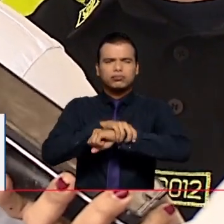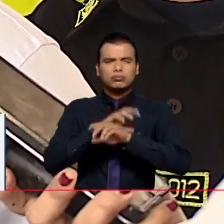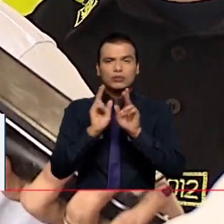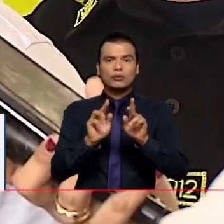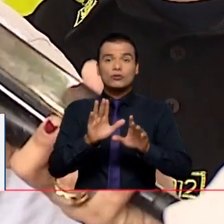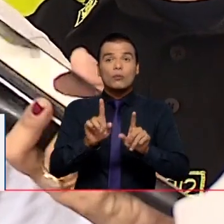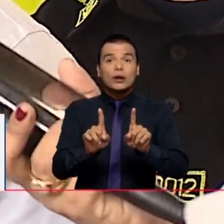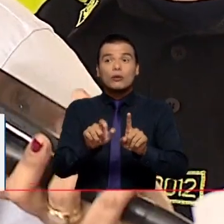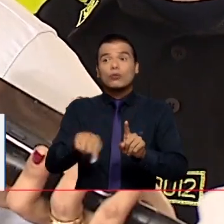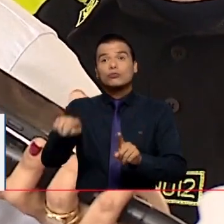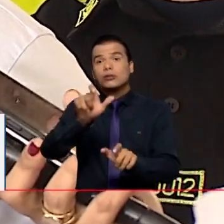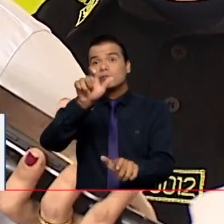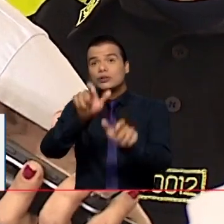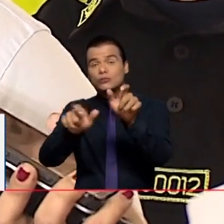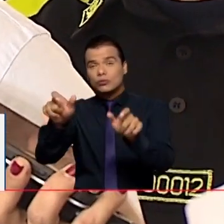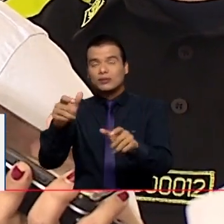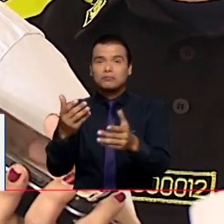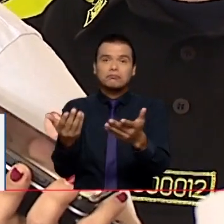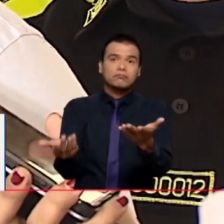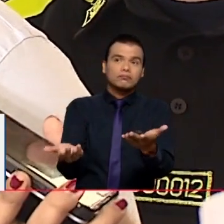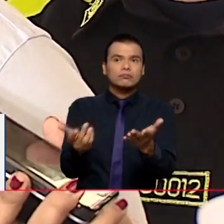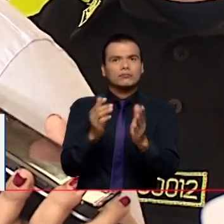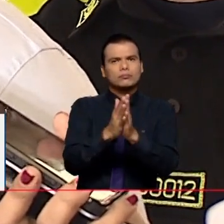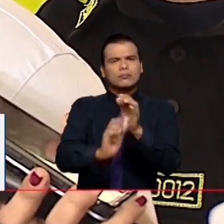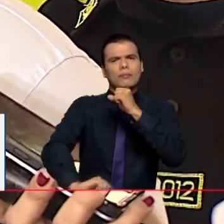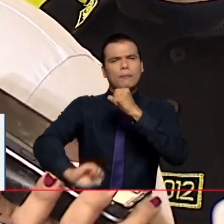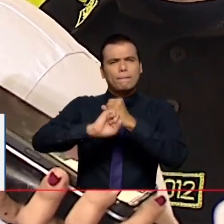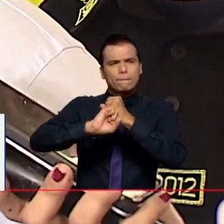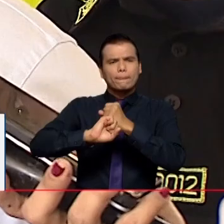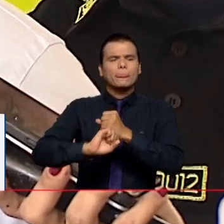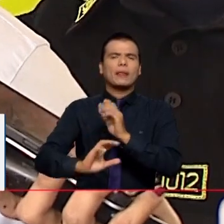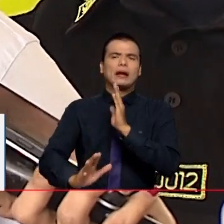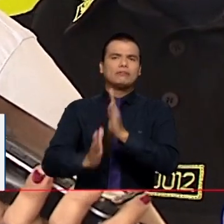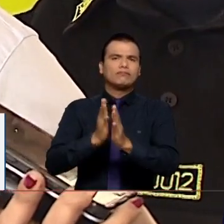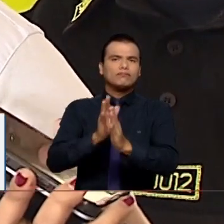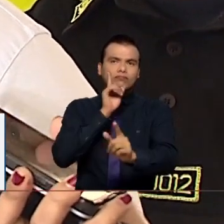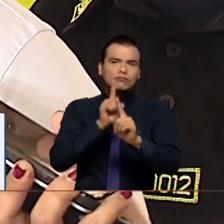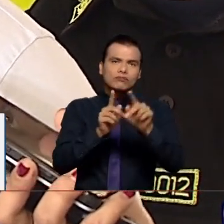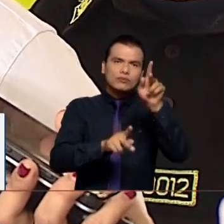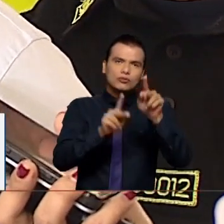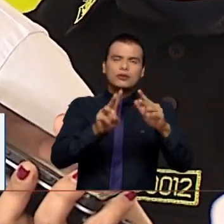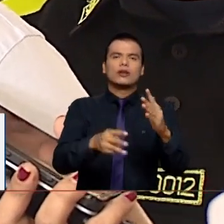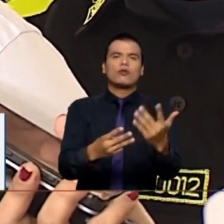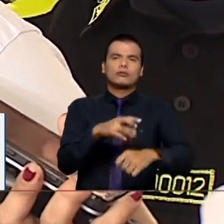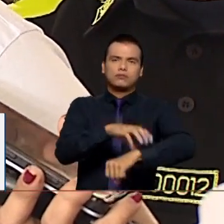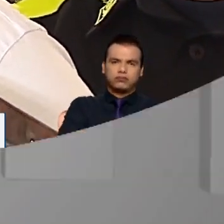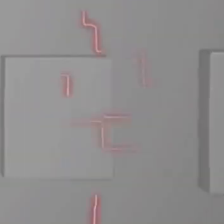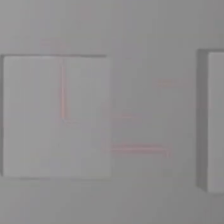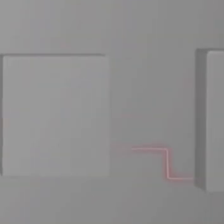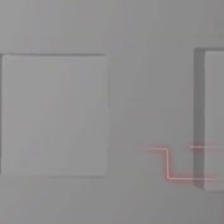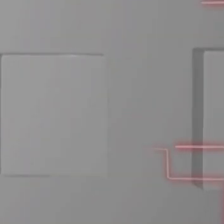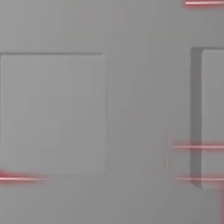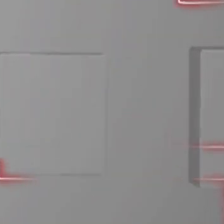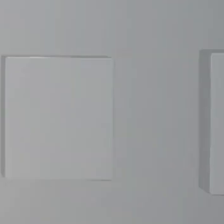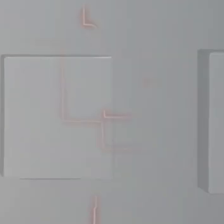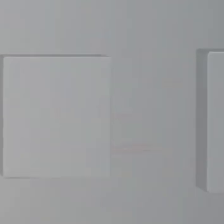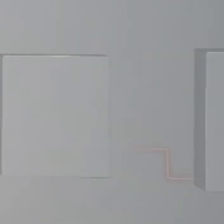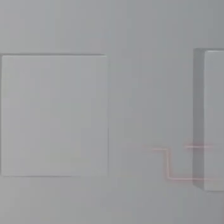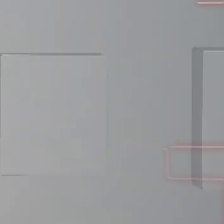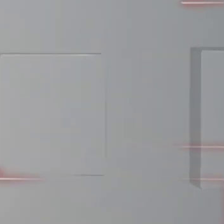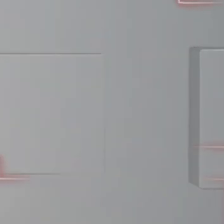a toda la ciudadanía, hacemos un llamado a la solidaridad, que nos brinden información para poder identificar y capturar a estas personas.